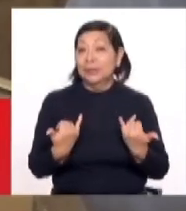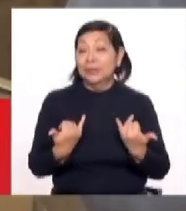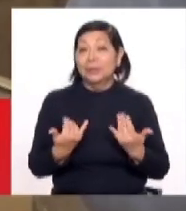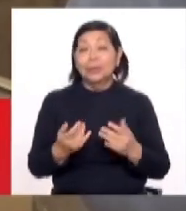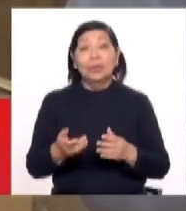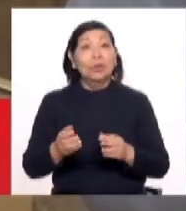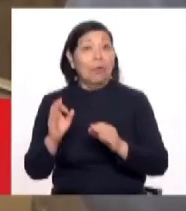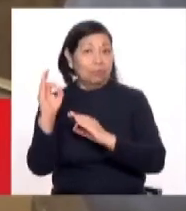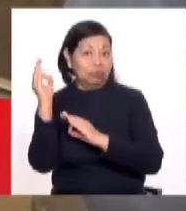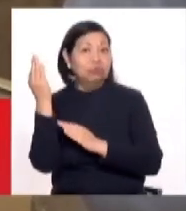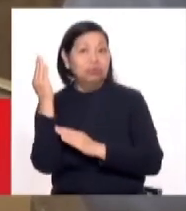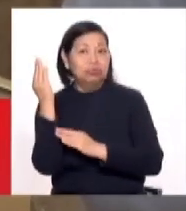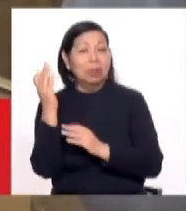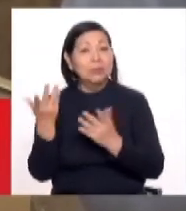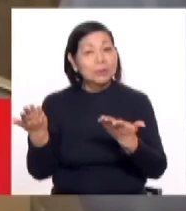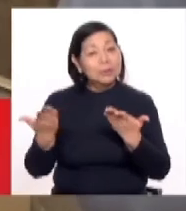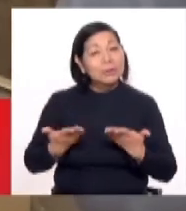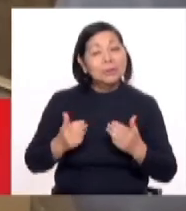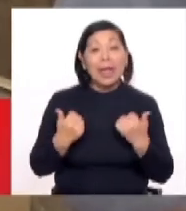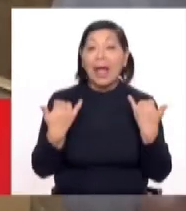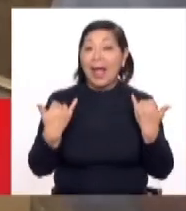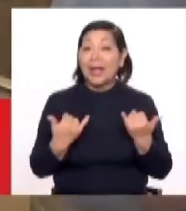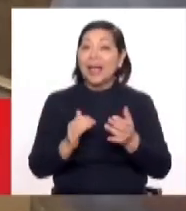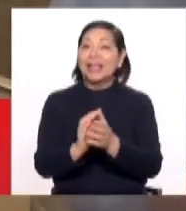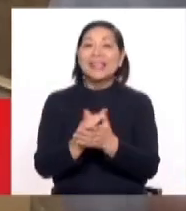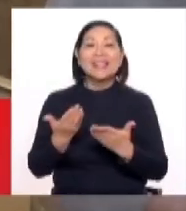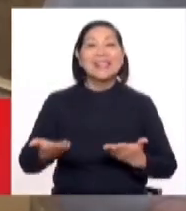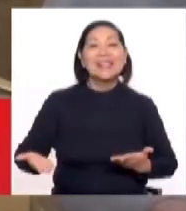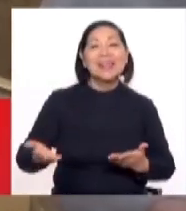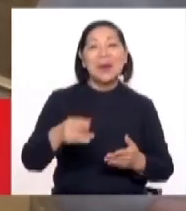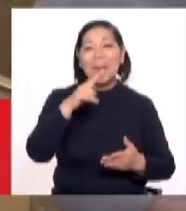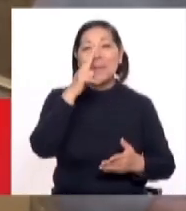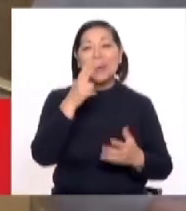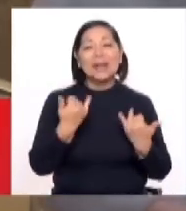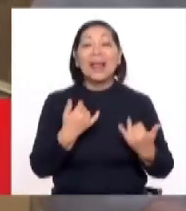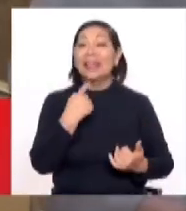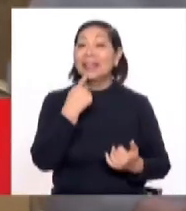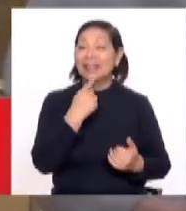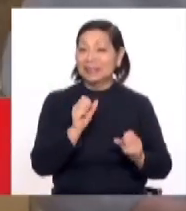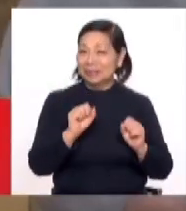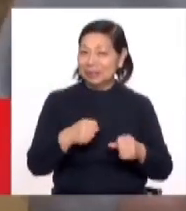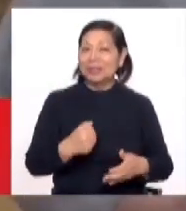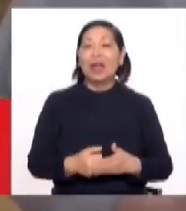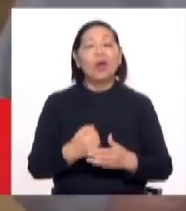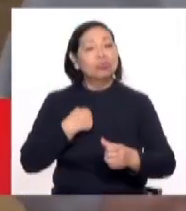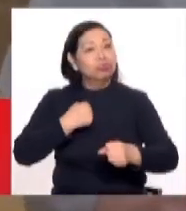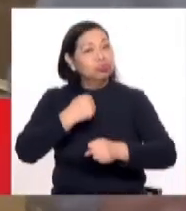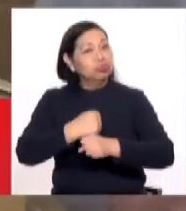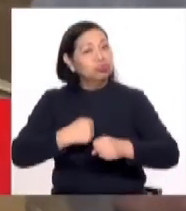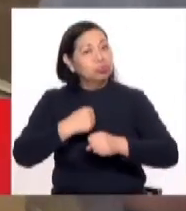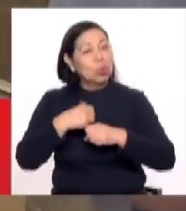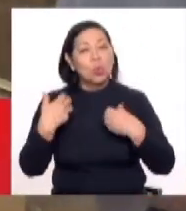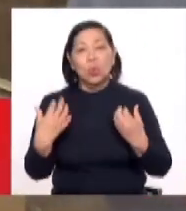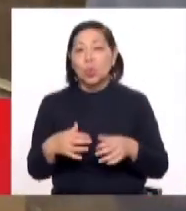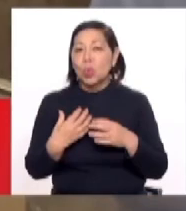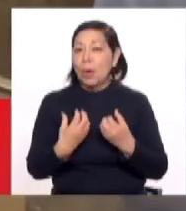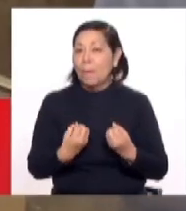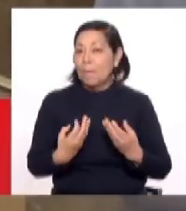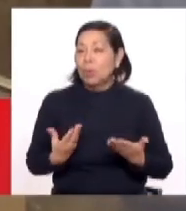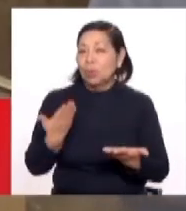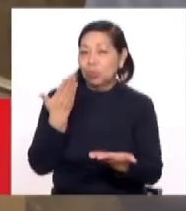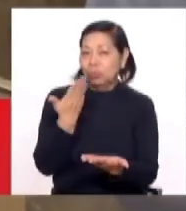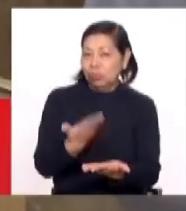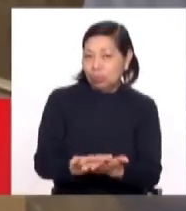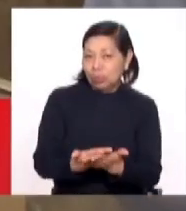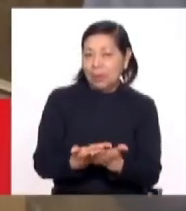foros internacionales y desde acá saludar al pueblo peruano a decir estamos trabajando arduamente para poner